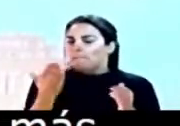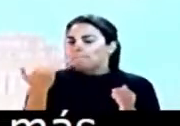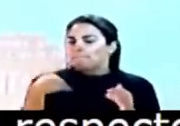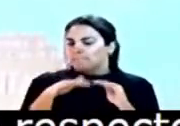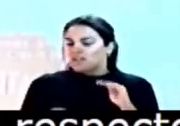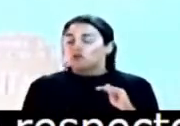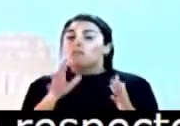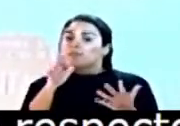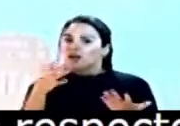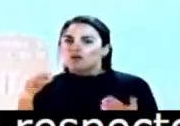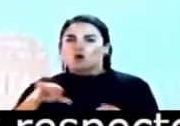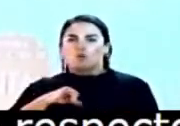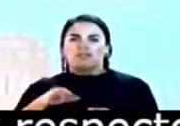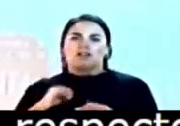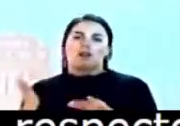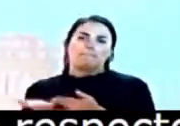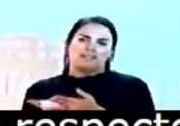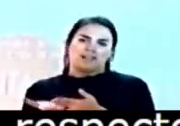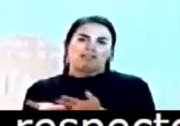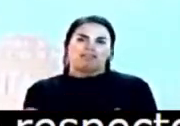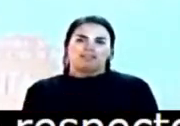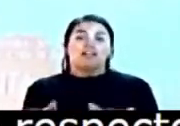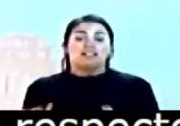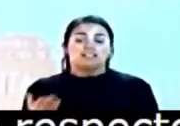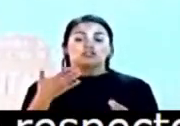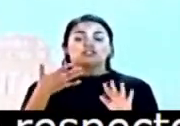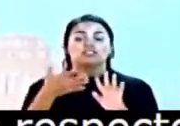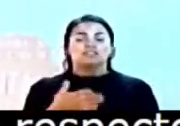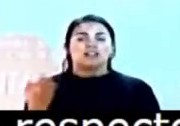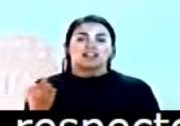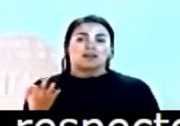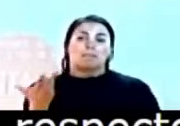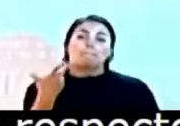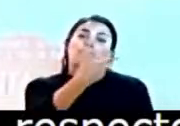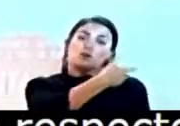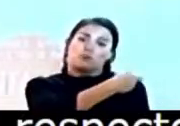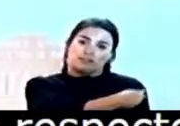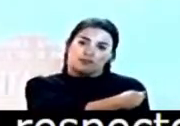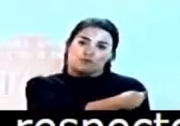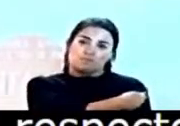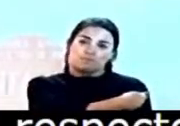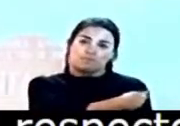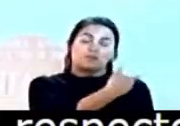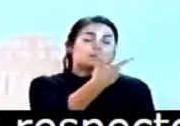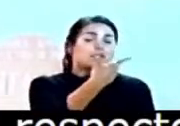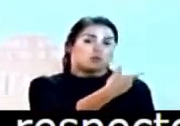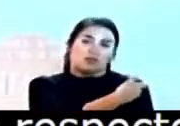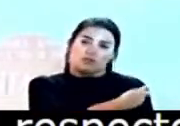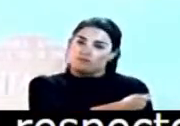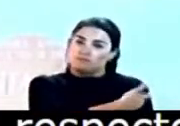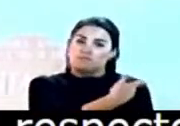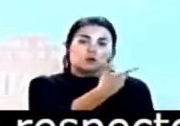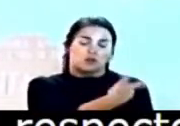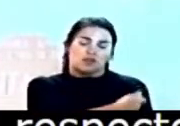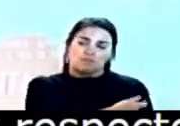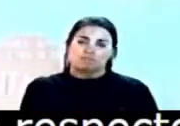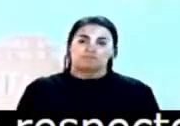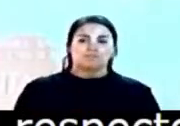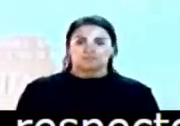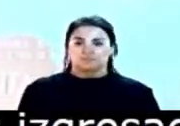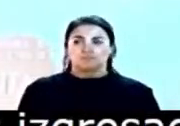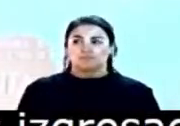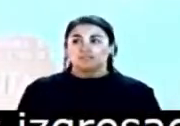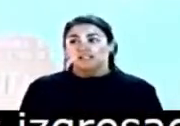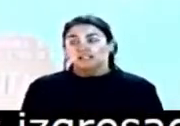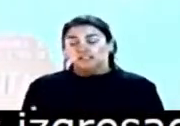ingresadas en nuestros hospitales. Esto tiene un nombre: vacunación, vacunación, vacunación. Y en